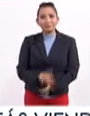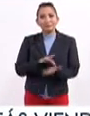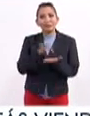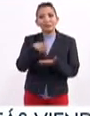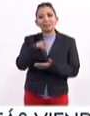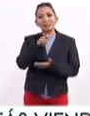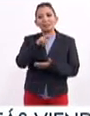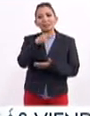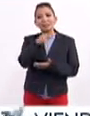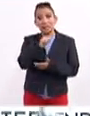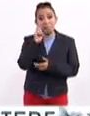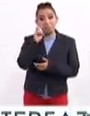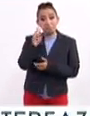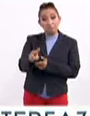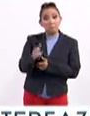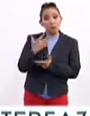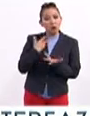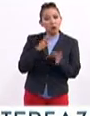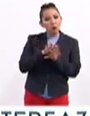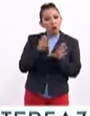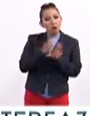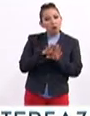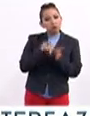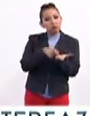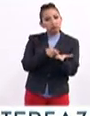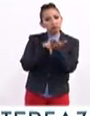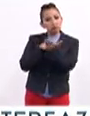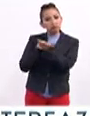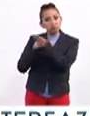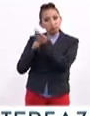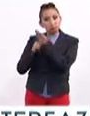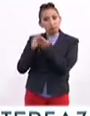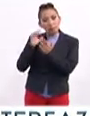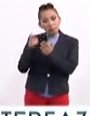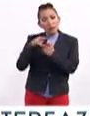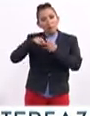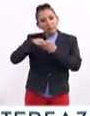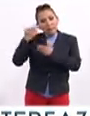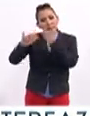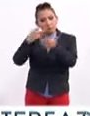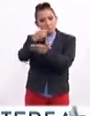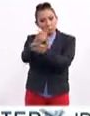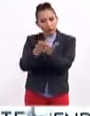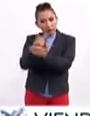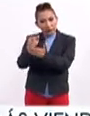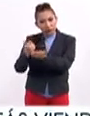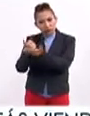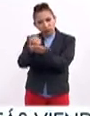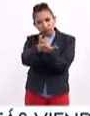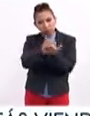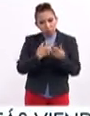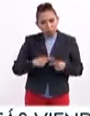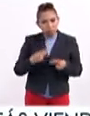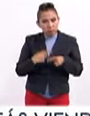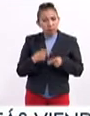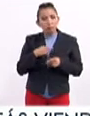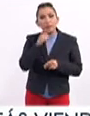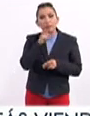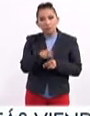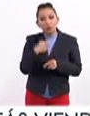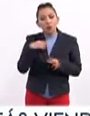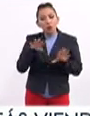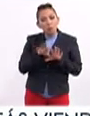Gracias, Krishna. Pues lo vemos, así como cuando se presentan y se da el banderazo de salir de estos programas sociales, también cómo